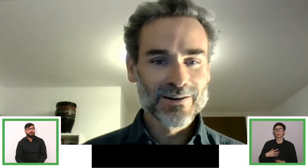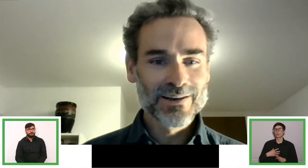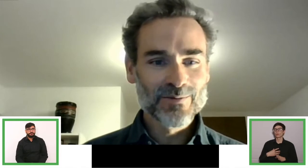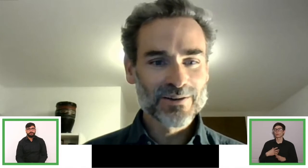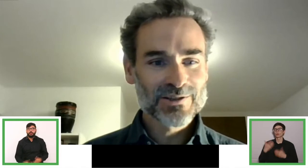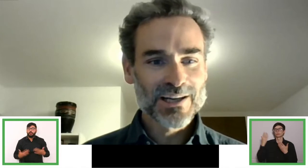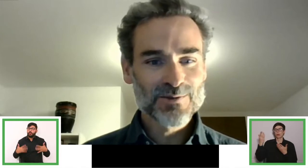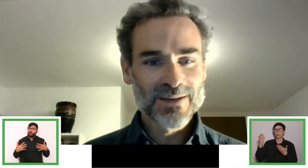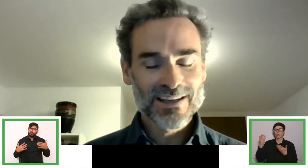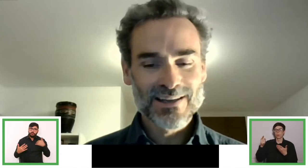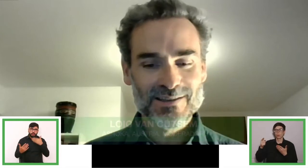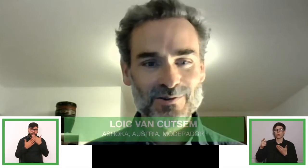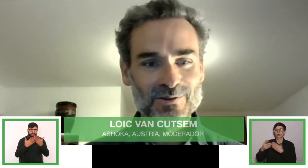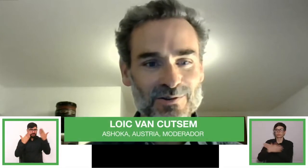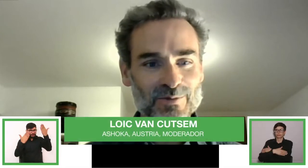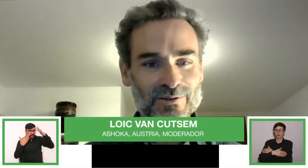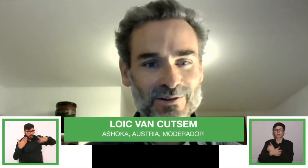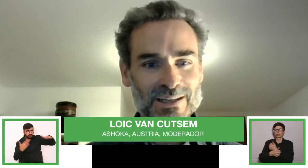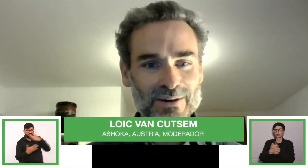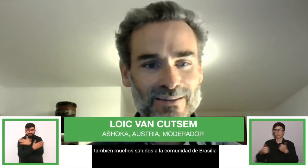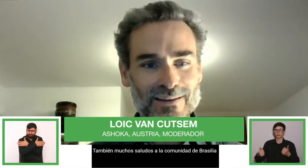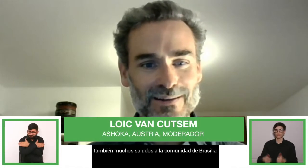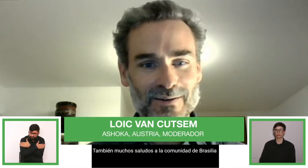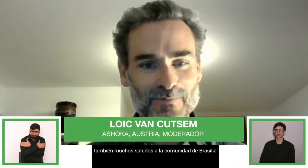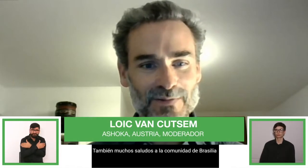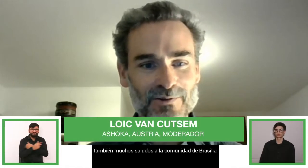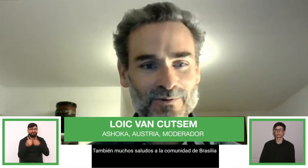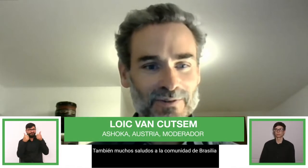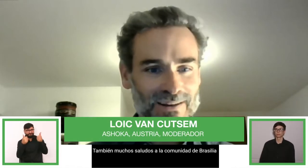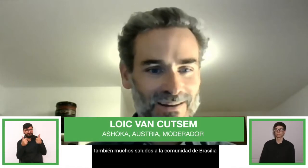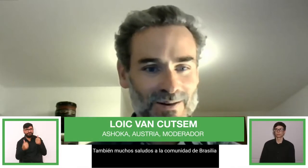a todos los que estamos hablando de